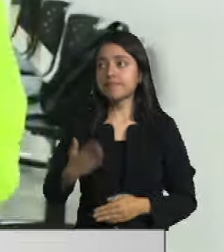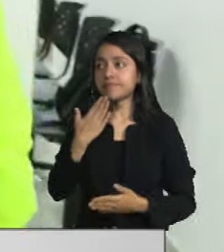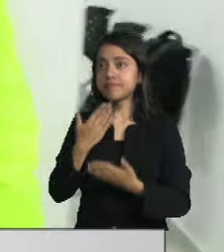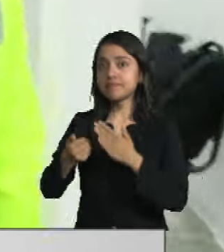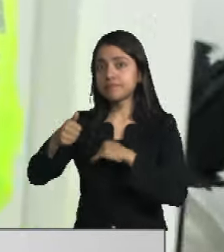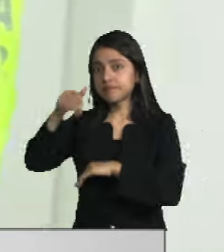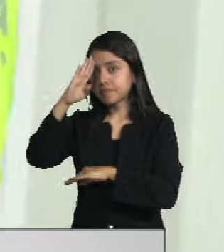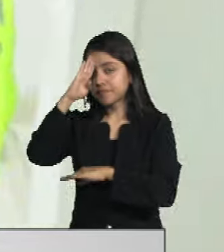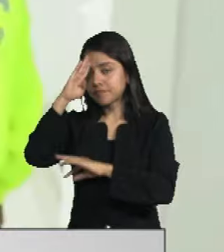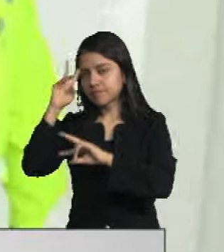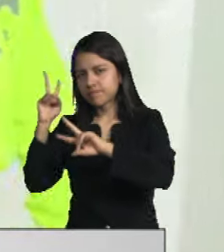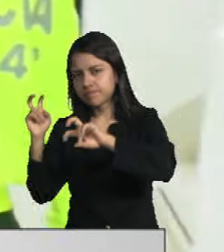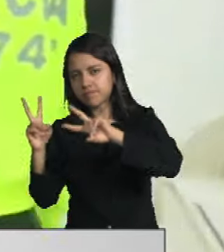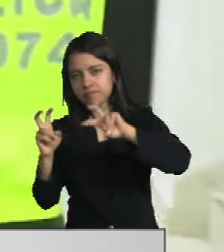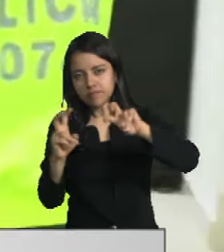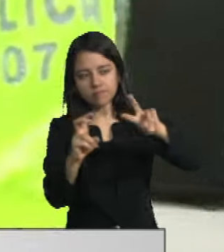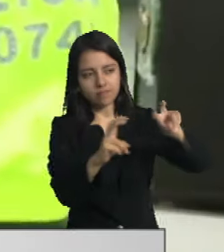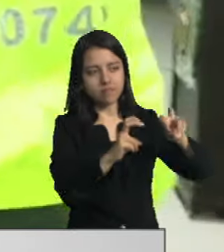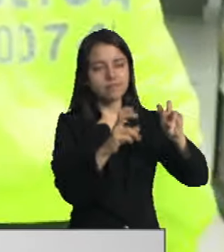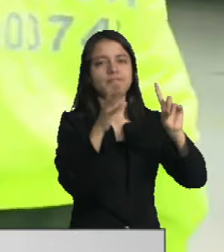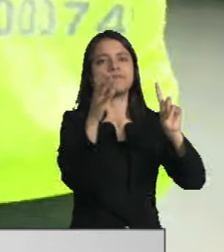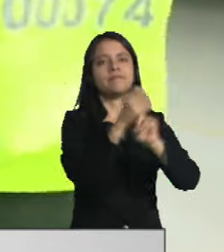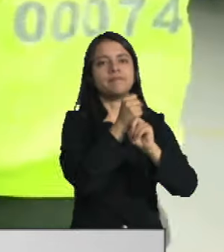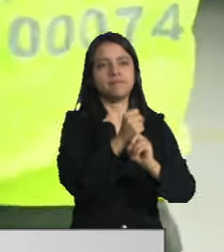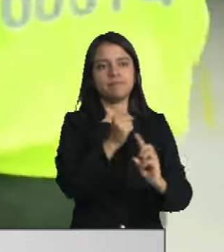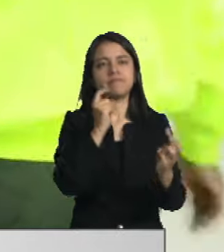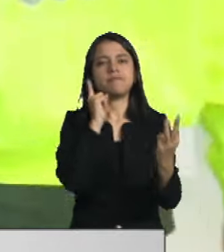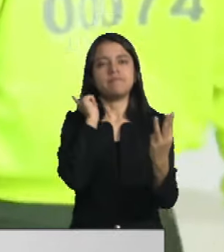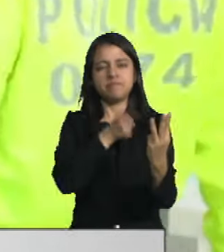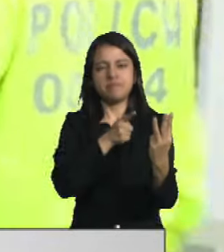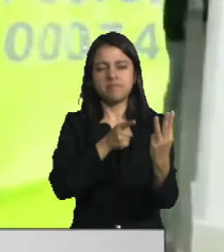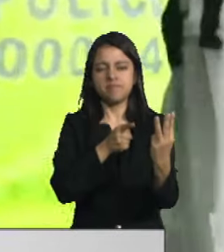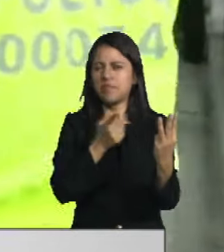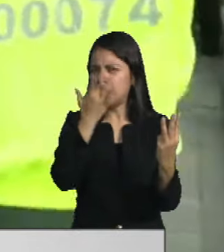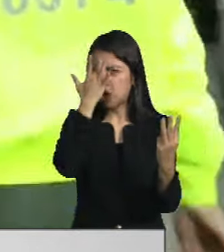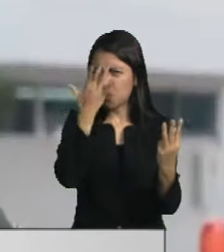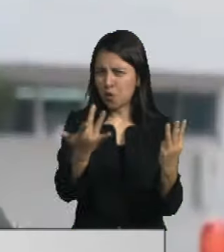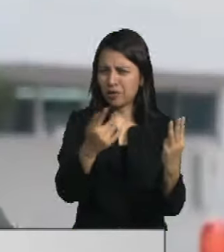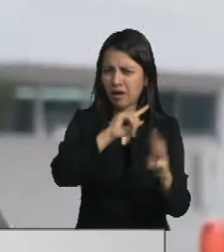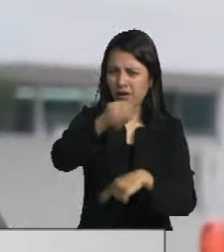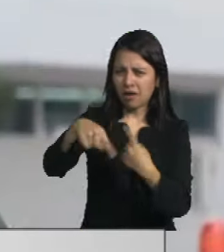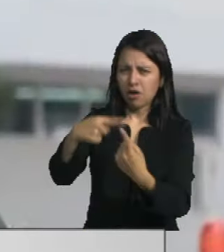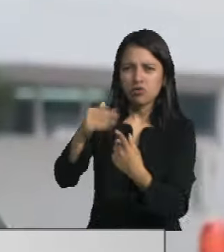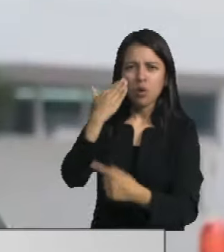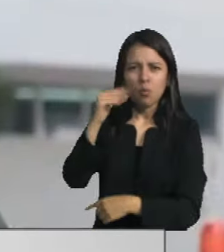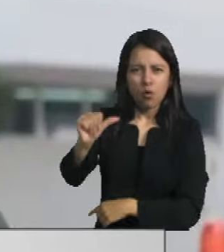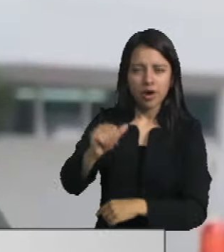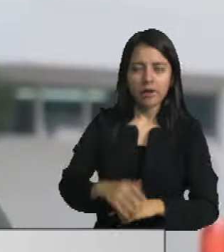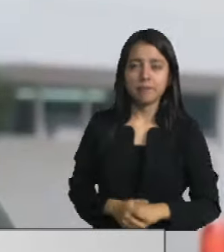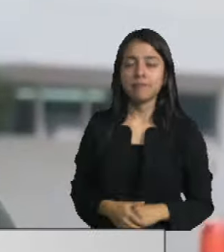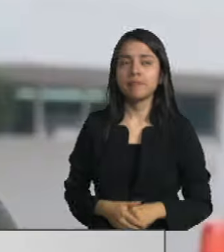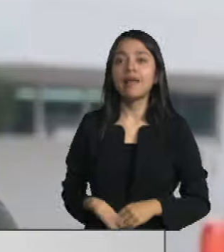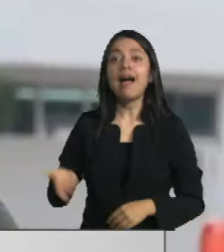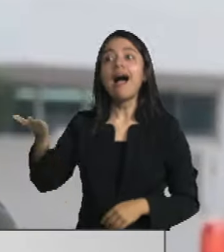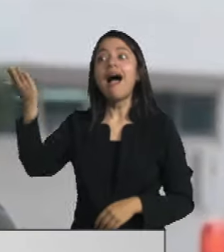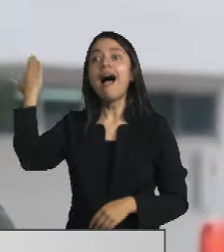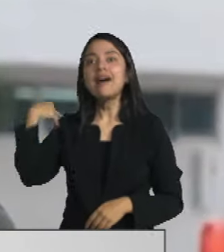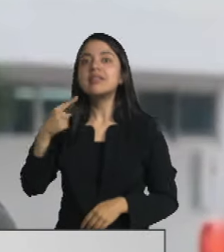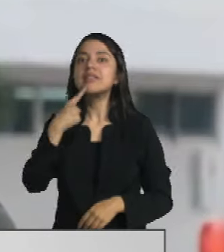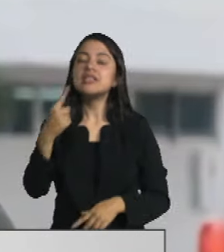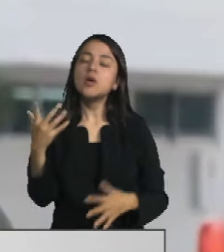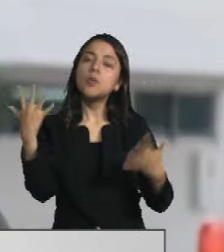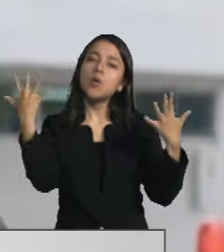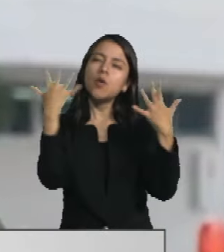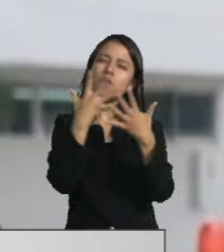de las autoridades permitió establecer una hipótesis sobre el crimen. En principio se manejó una hipótesis de